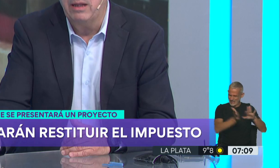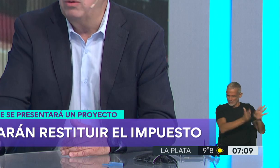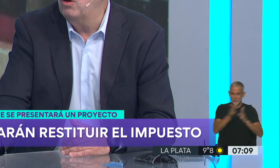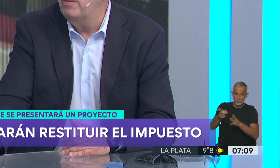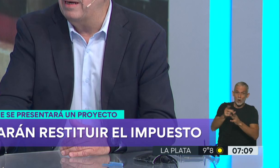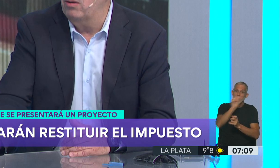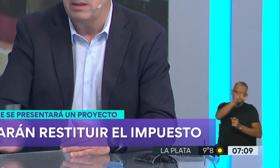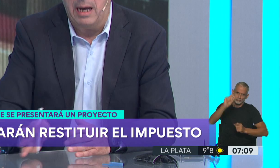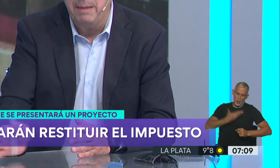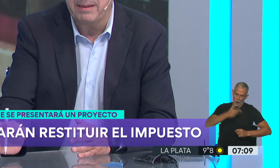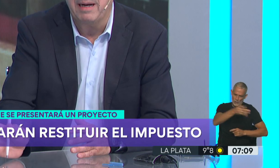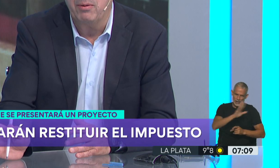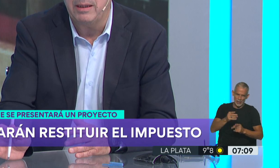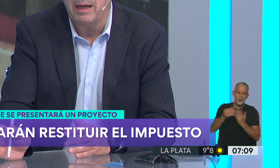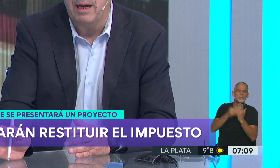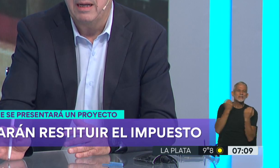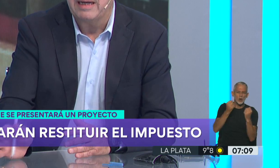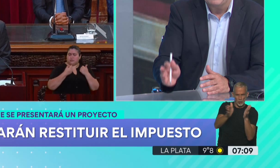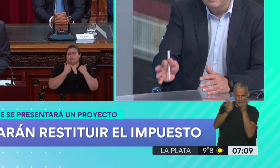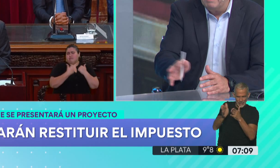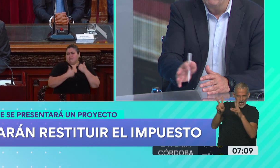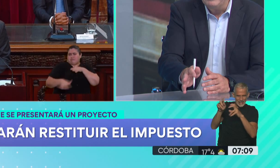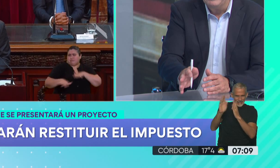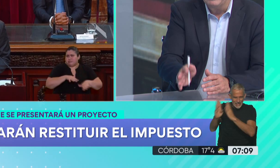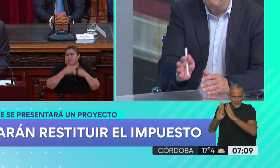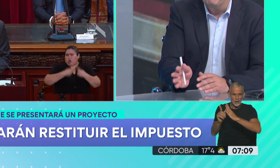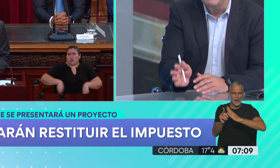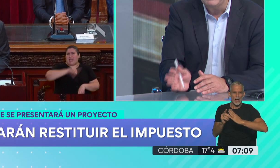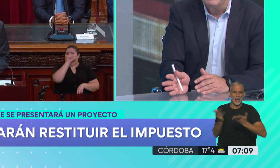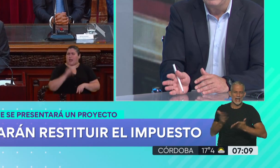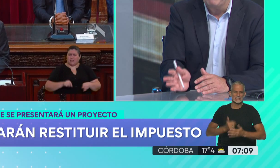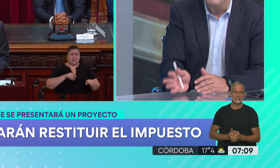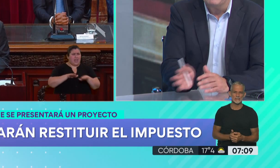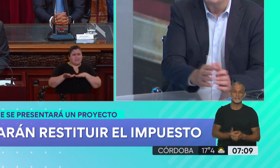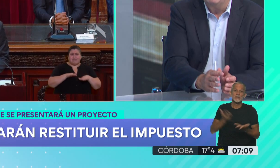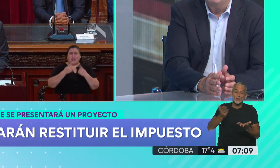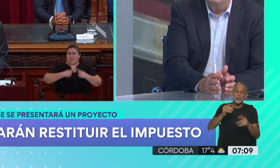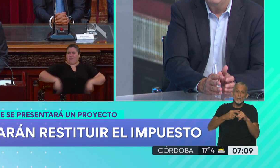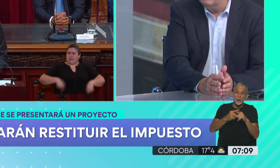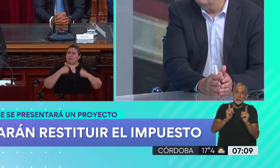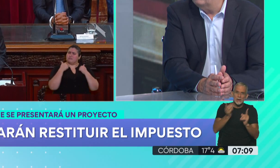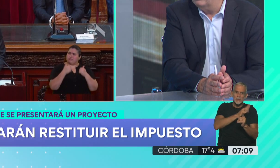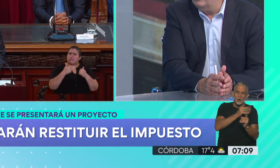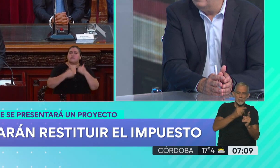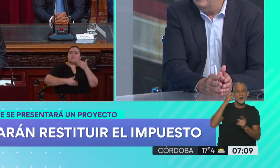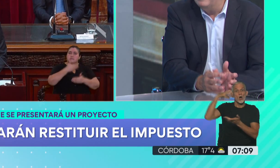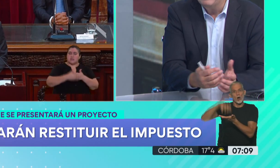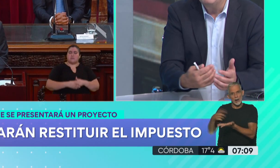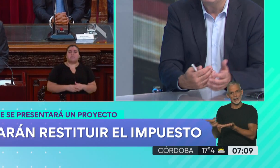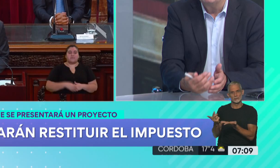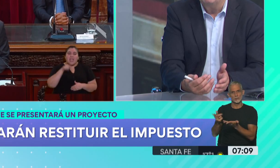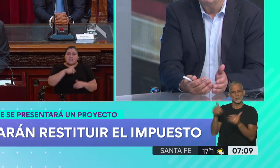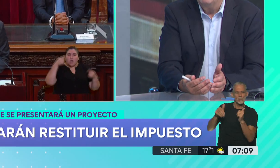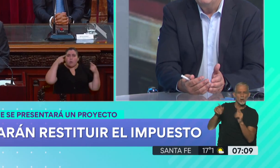y a cada uno de los gobernadores. Ahí pasa la política. Que esa política después va a tener que replicarse en el Congreso Nacional. Esa